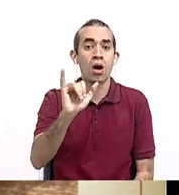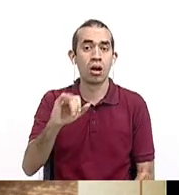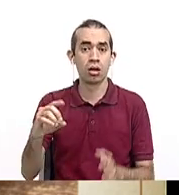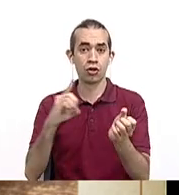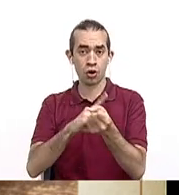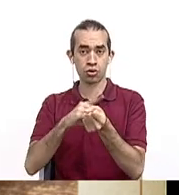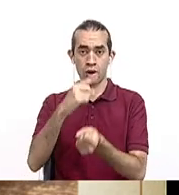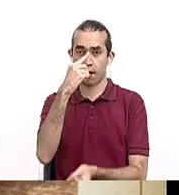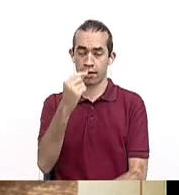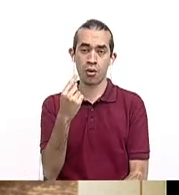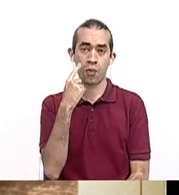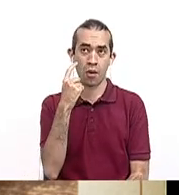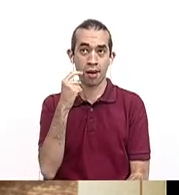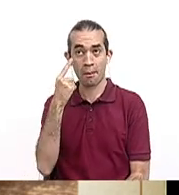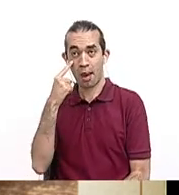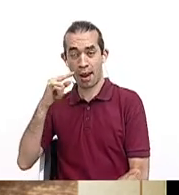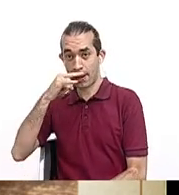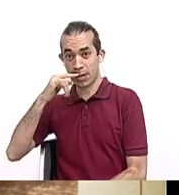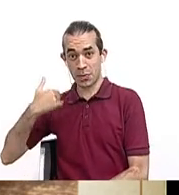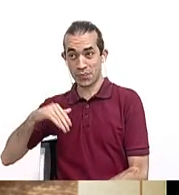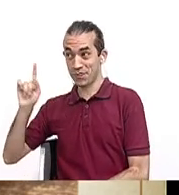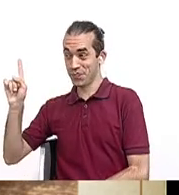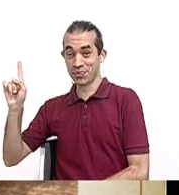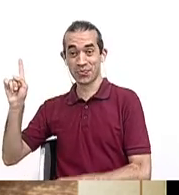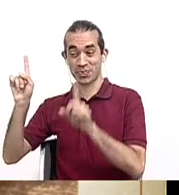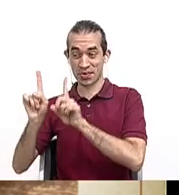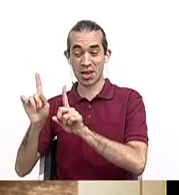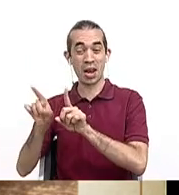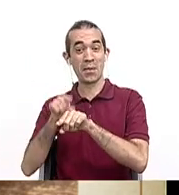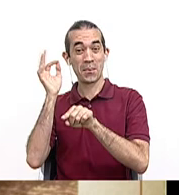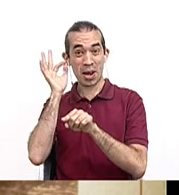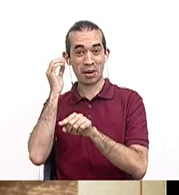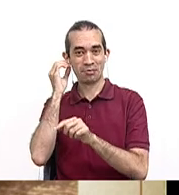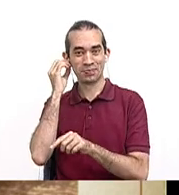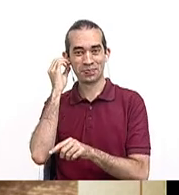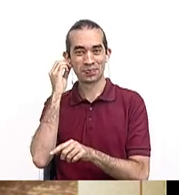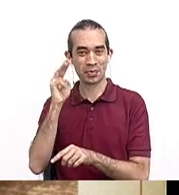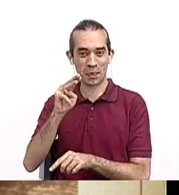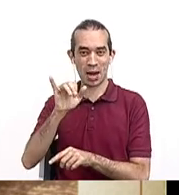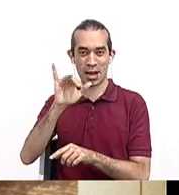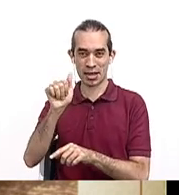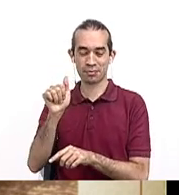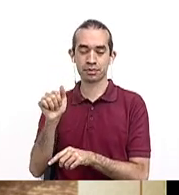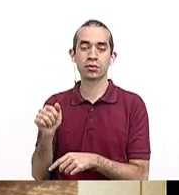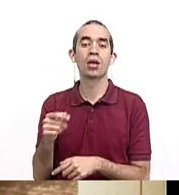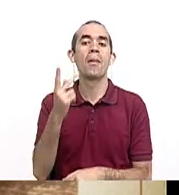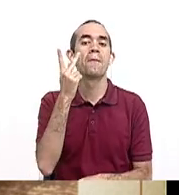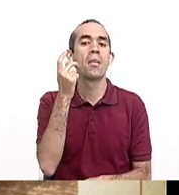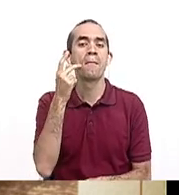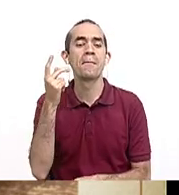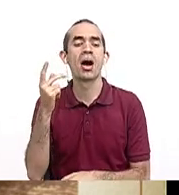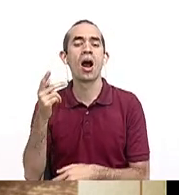que podemos observar ahí junto a su hermana maria con calderón guardia hijo de don pedro muñoz